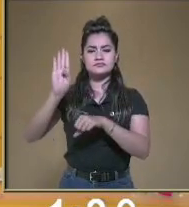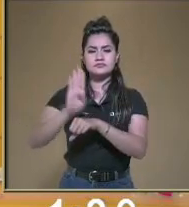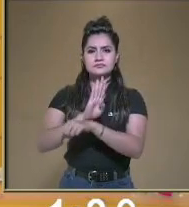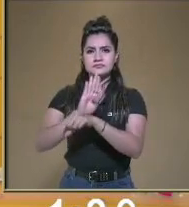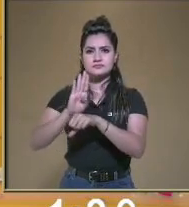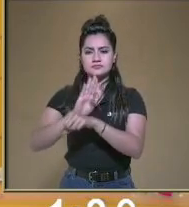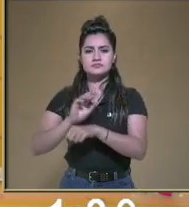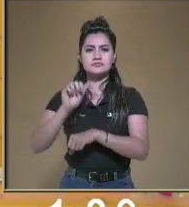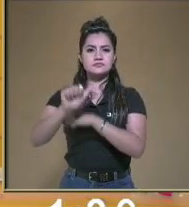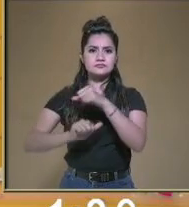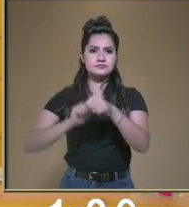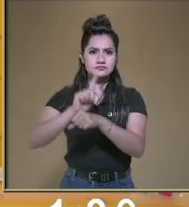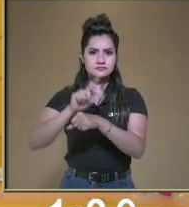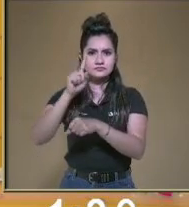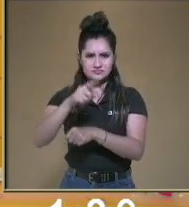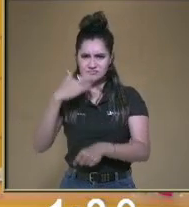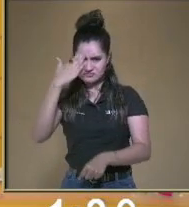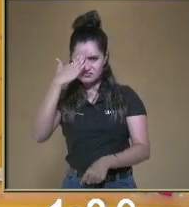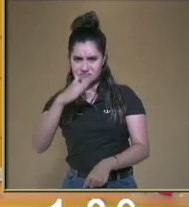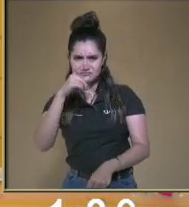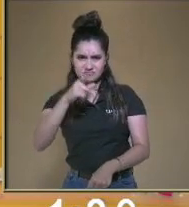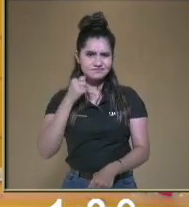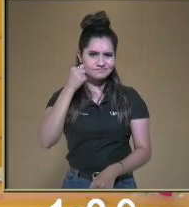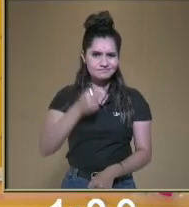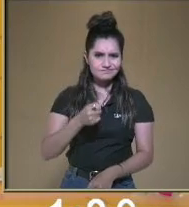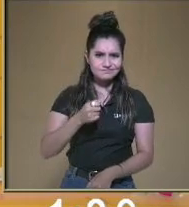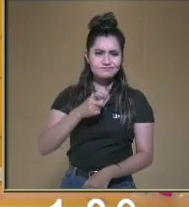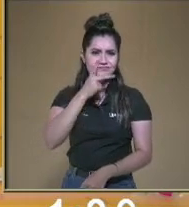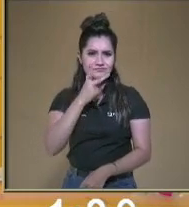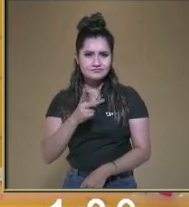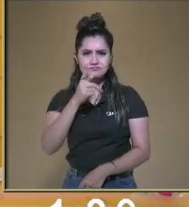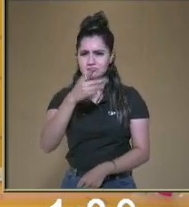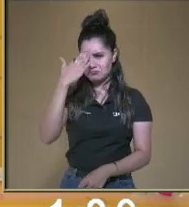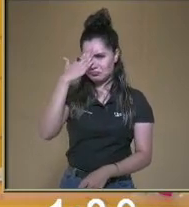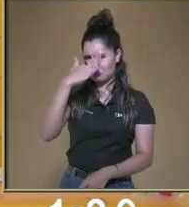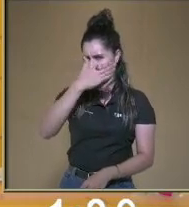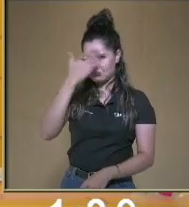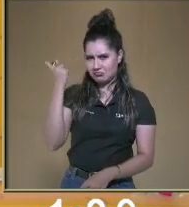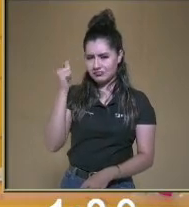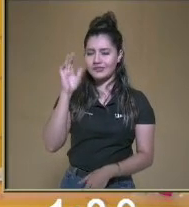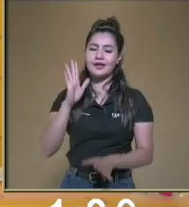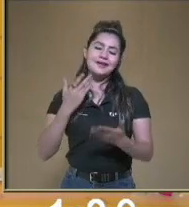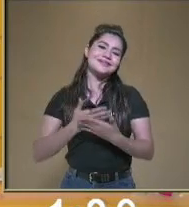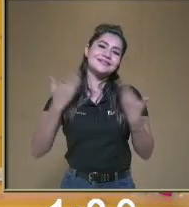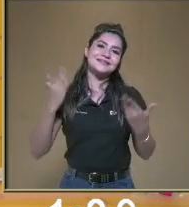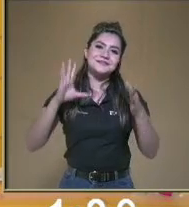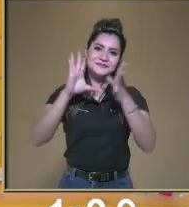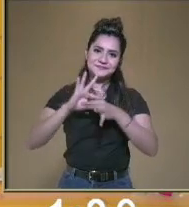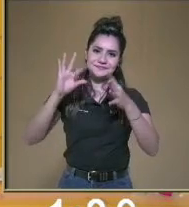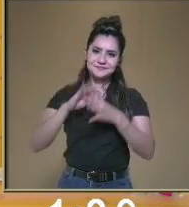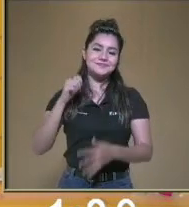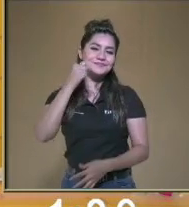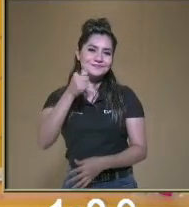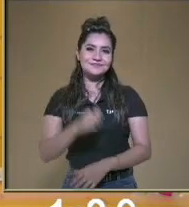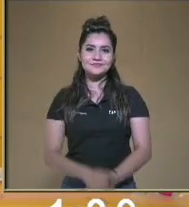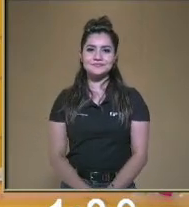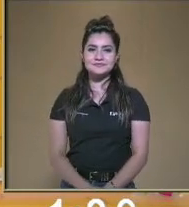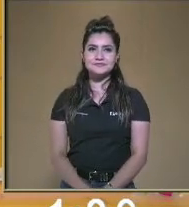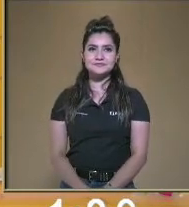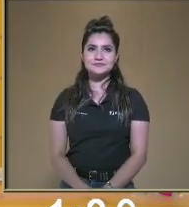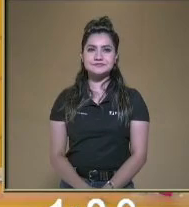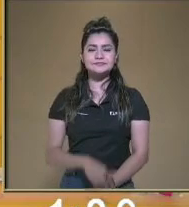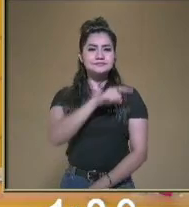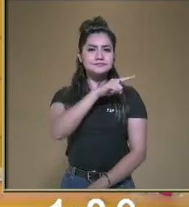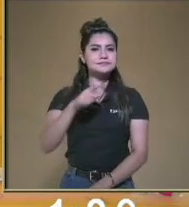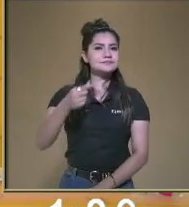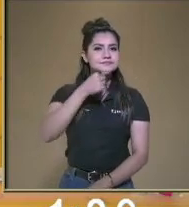escuchado esta frase o esta palabra? Y si no es así, pues vamos a comentar sobre lo que es. Y sobre todo para los niños